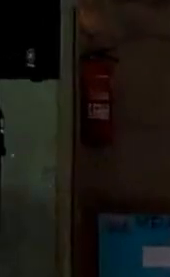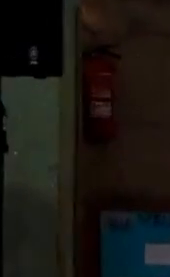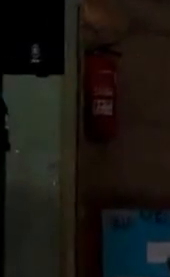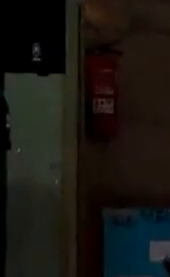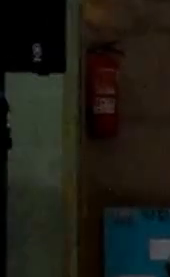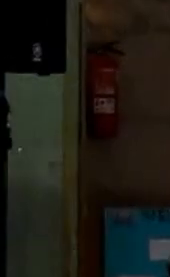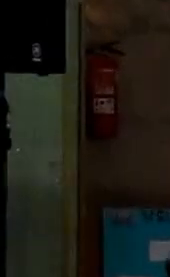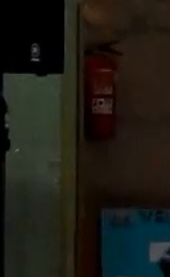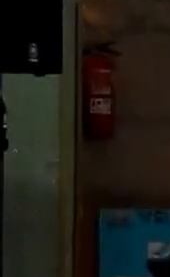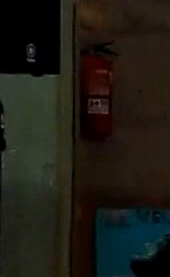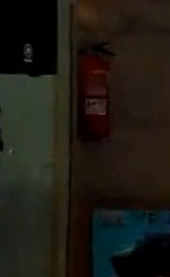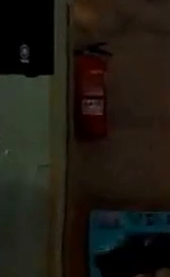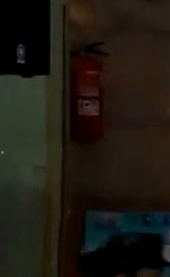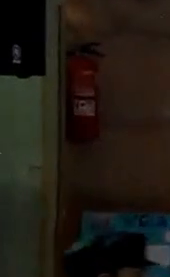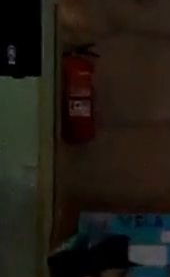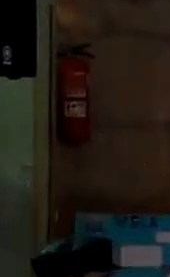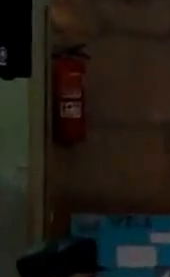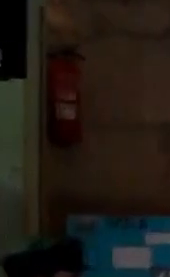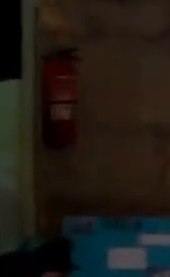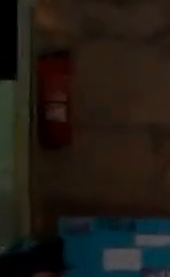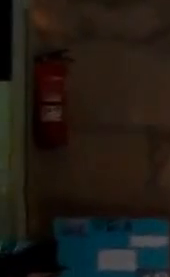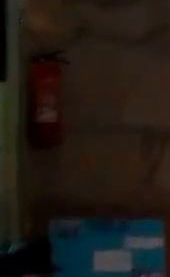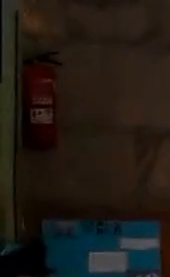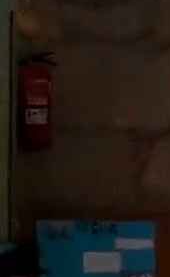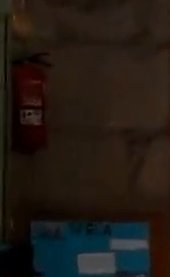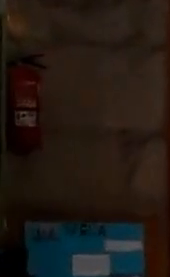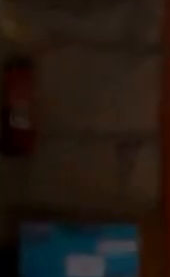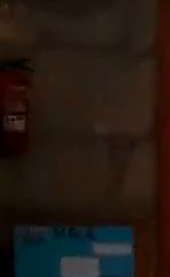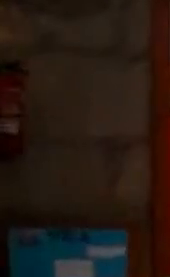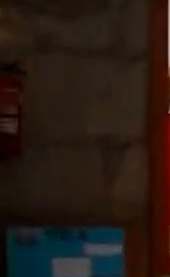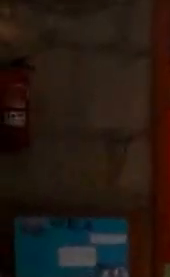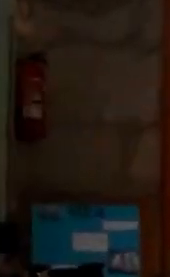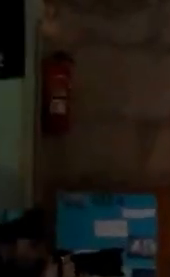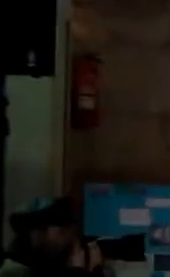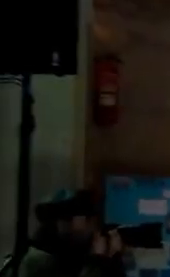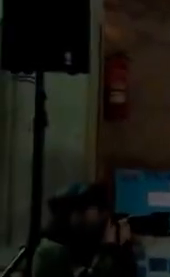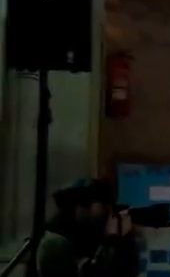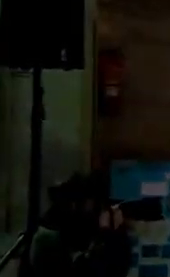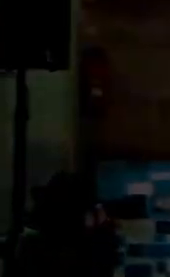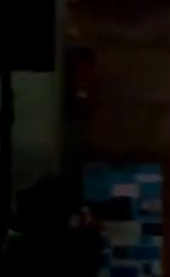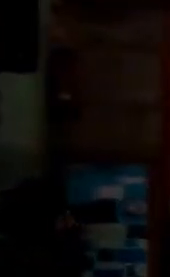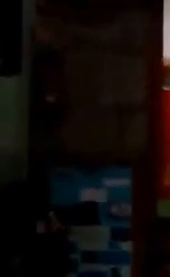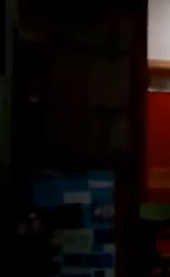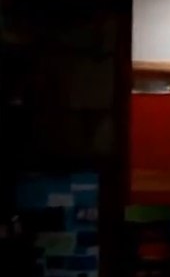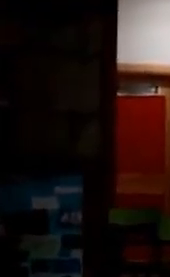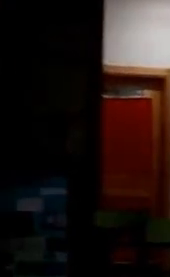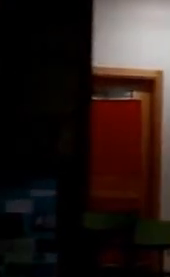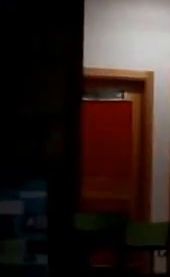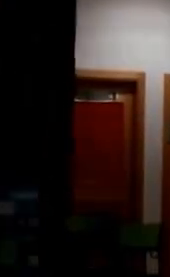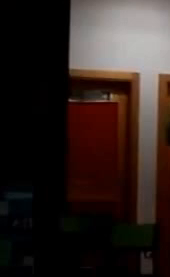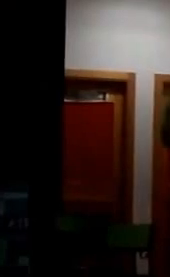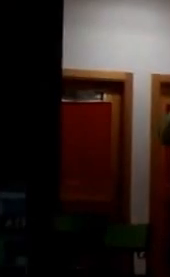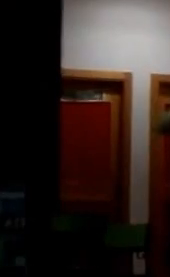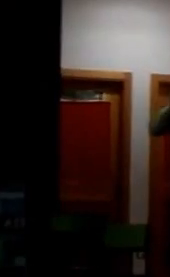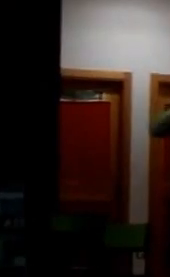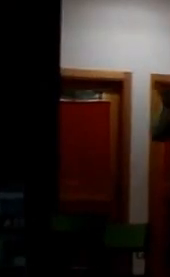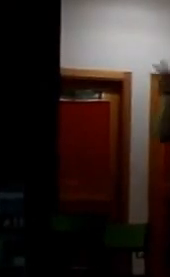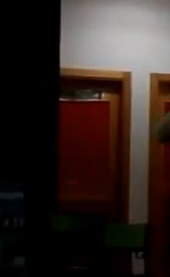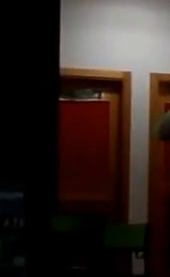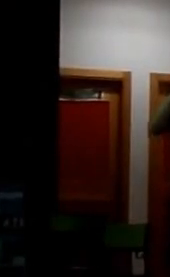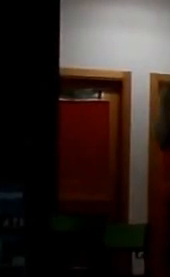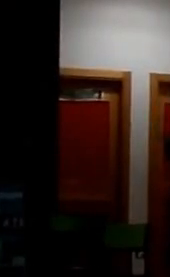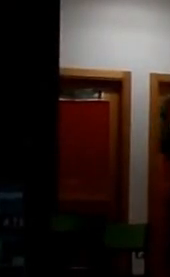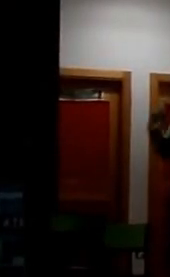que representa tamén José Luis Méndez Ferrín, sen dúbida, o autor galego máis